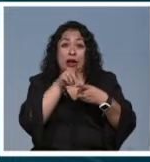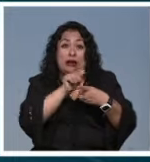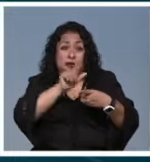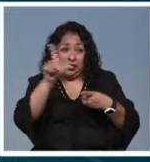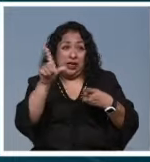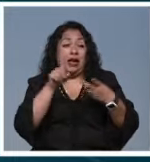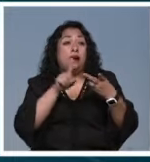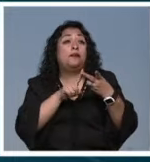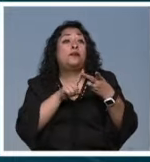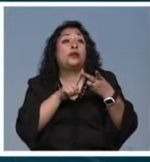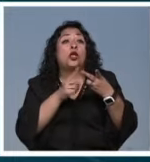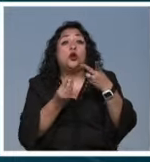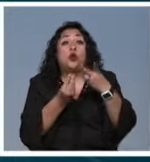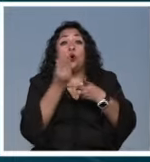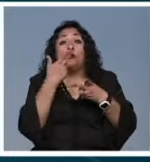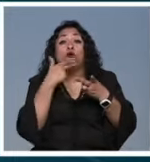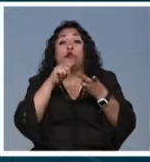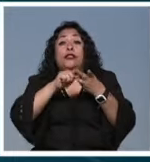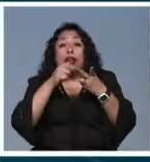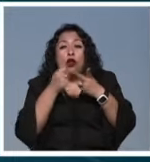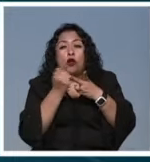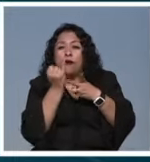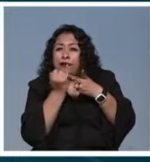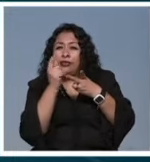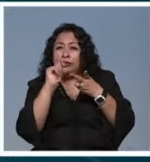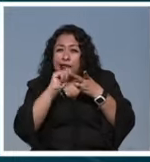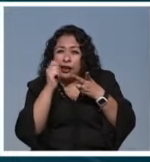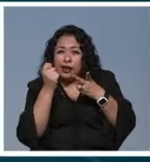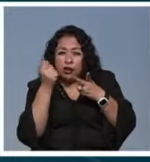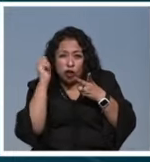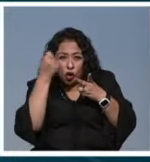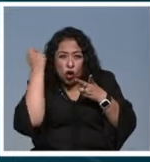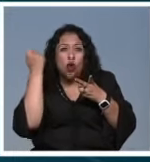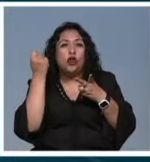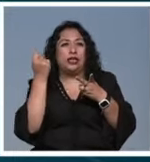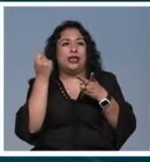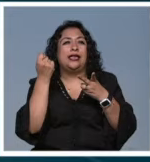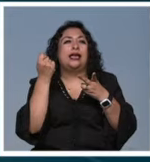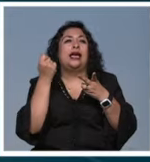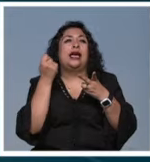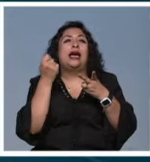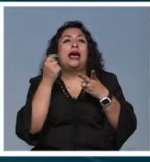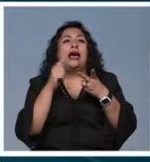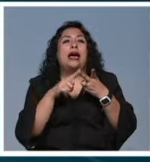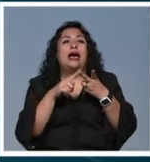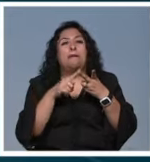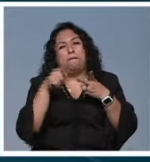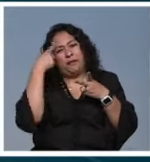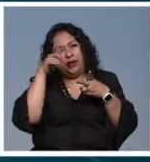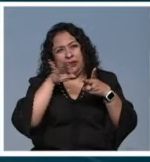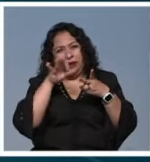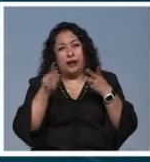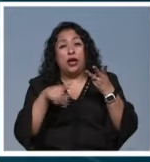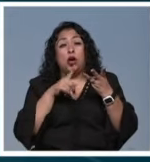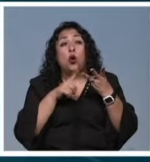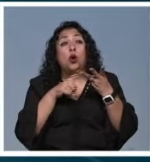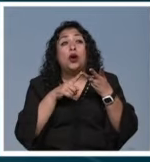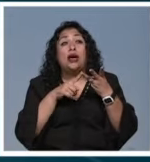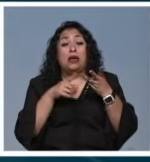especialidad, la actualización tecnológica, la exploración tecnológica, la actualización de flujos intelectuales de trabajo y